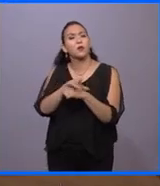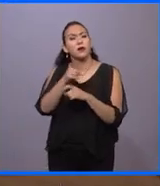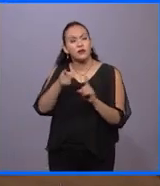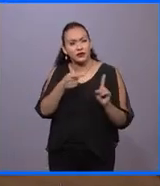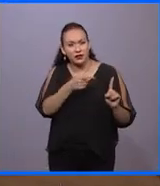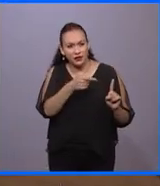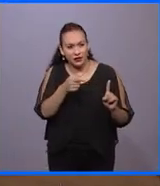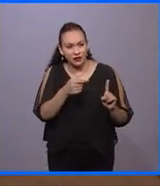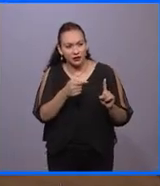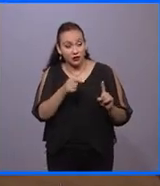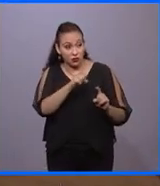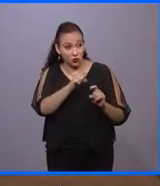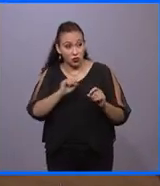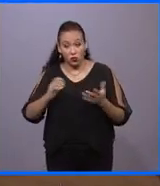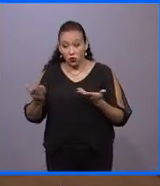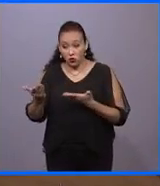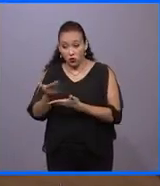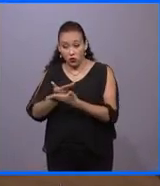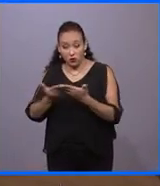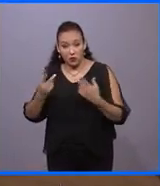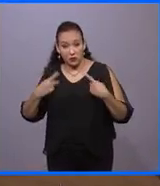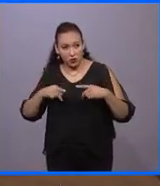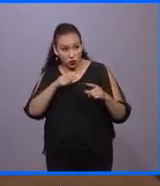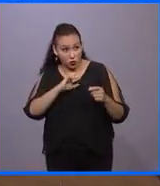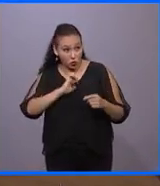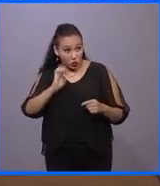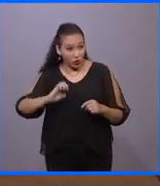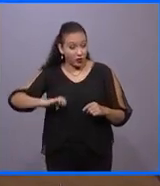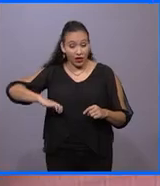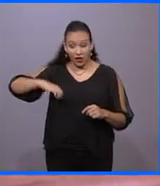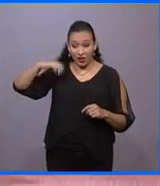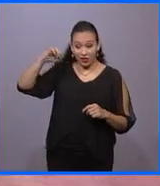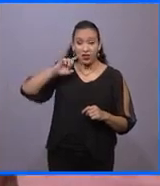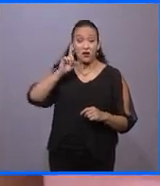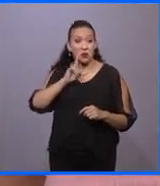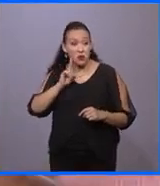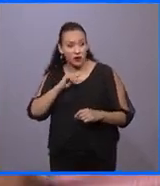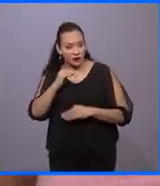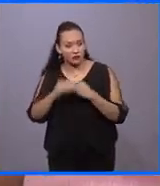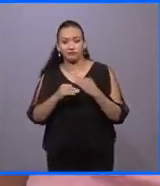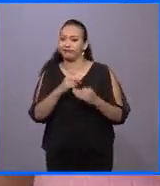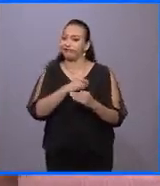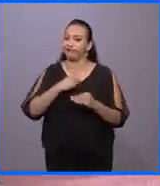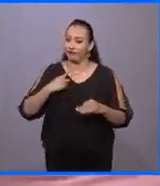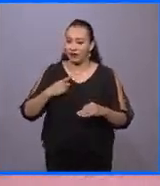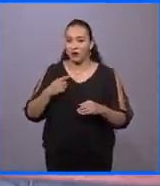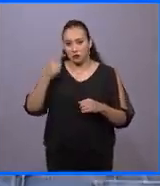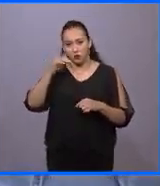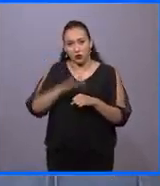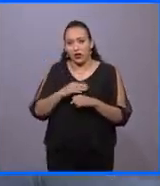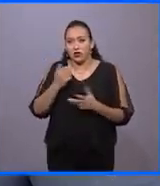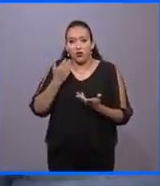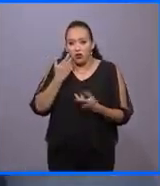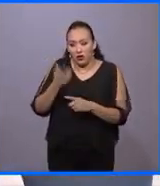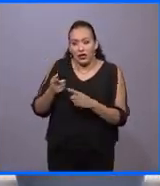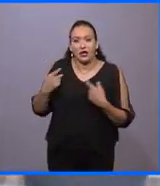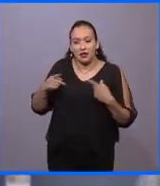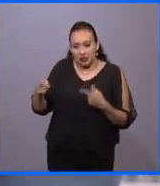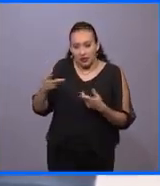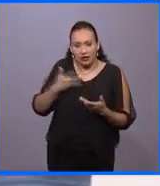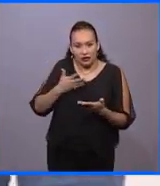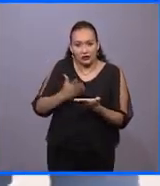étnico, nacional o social, el género, la edad o estereotipos cuyo efecto sea privar a la persona de un